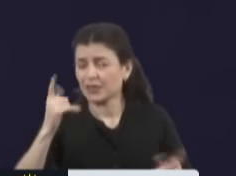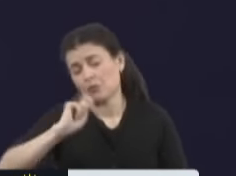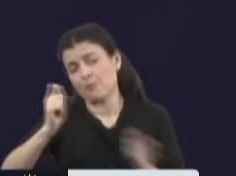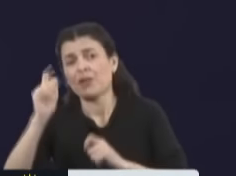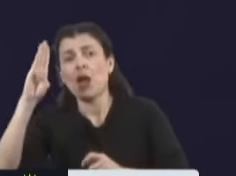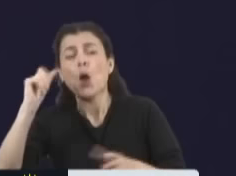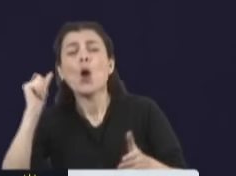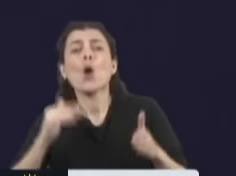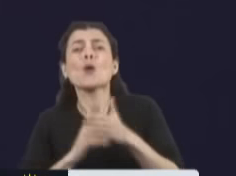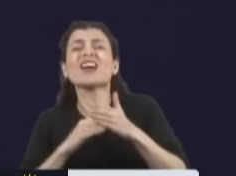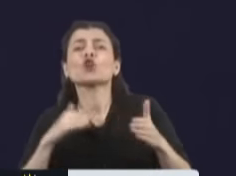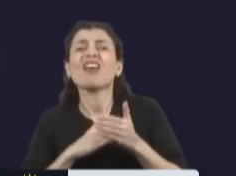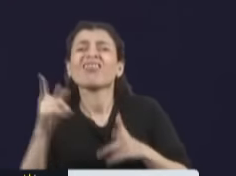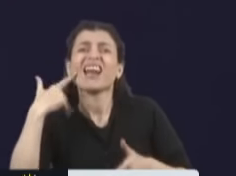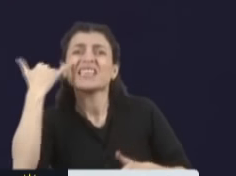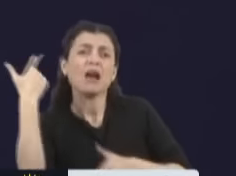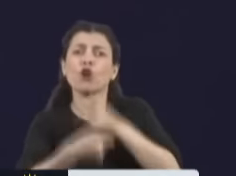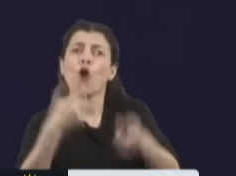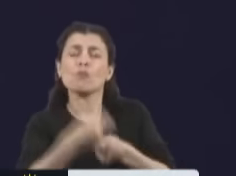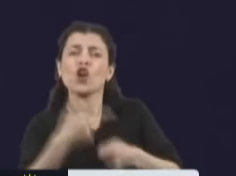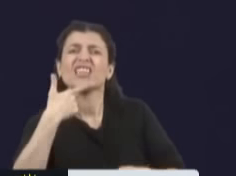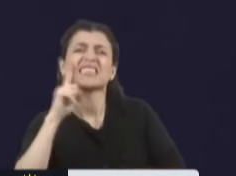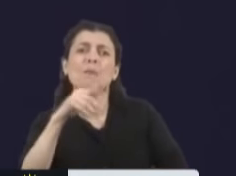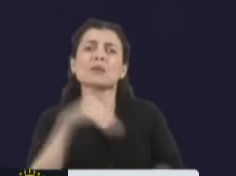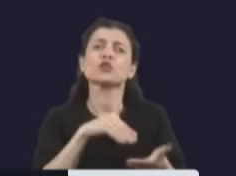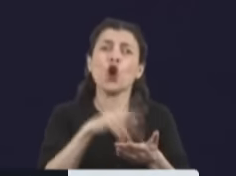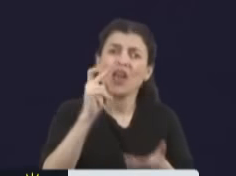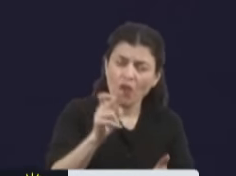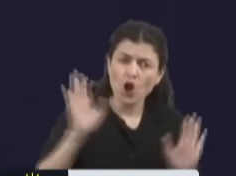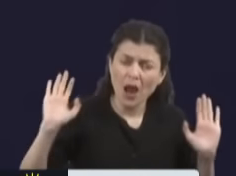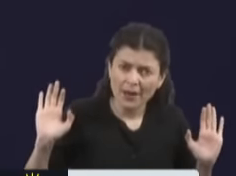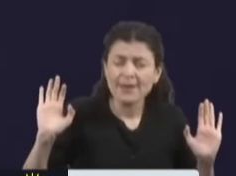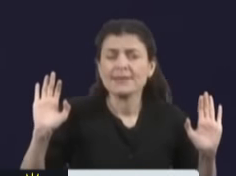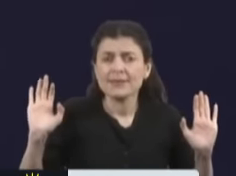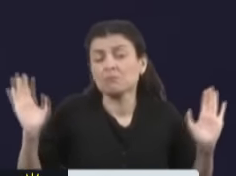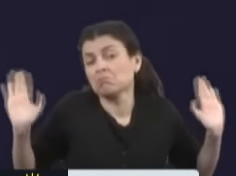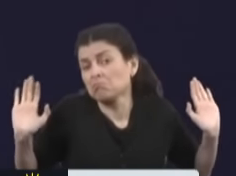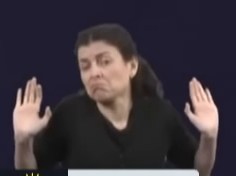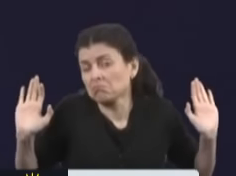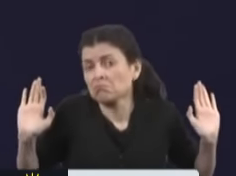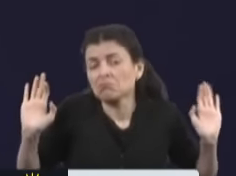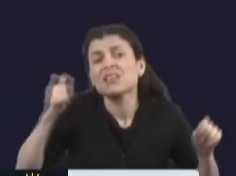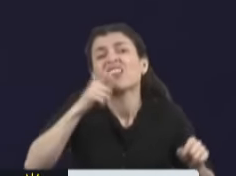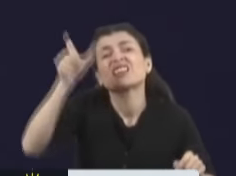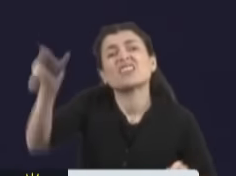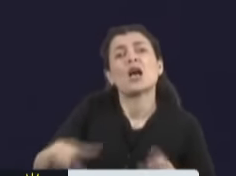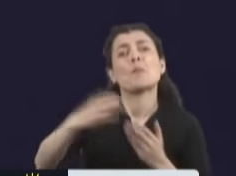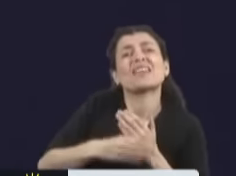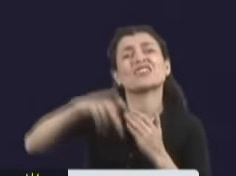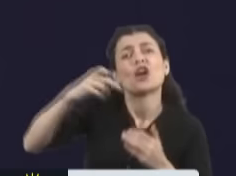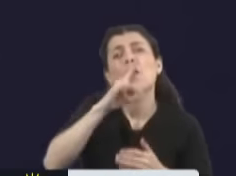ha hecho de unos 17,000 millones de dólares Así que lejos está el ministro caputo de